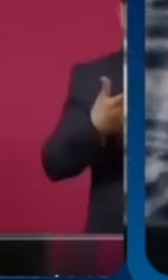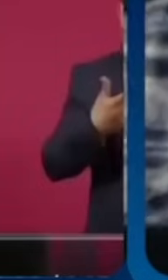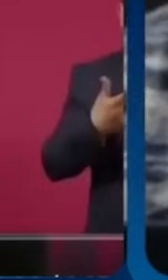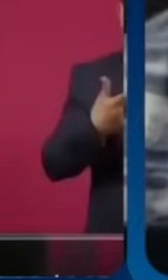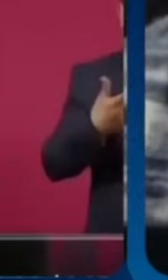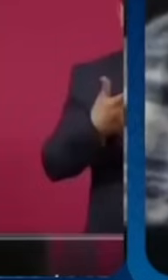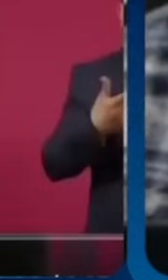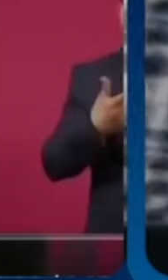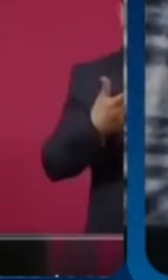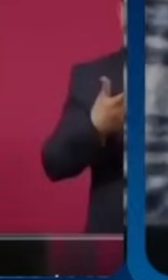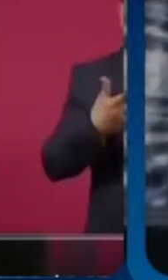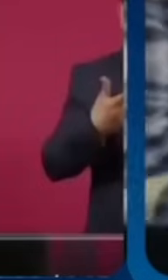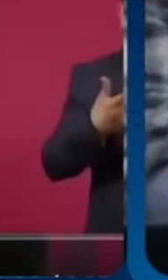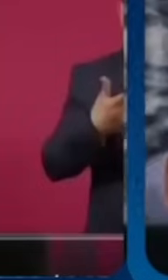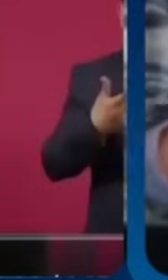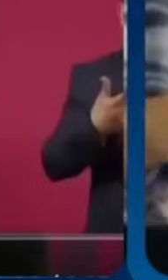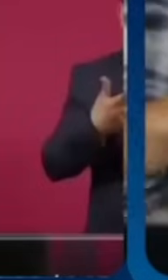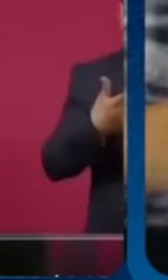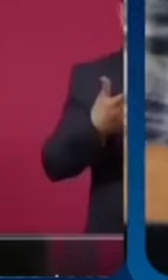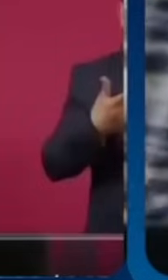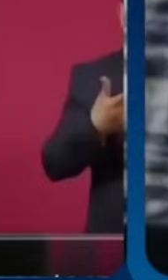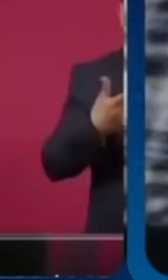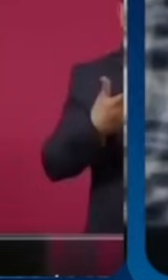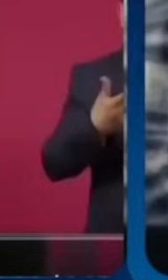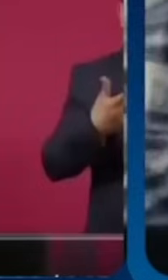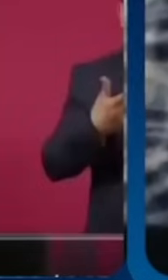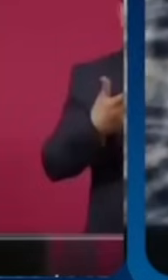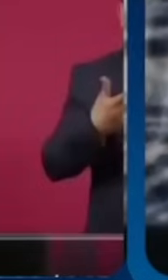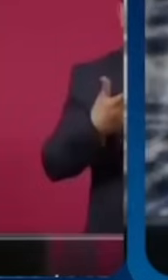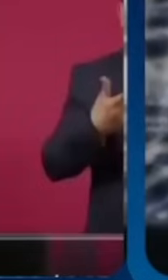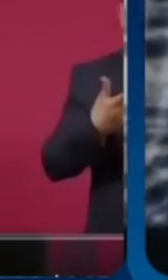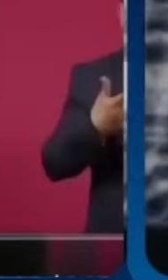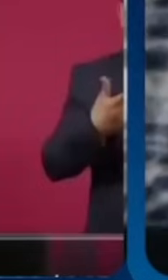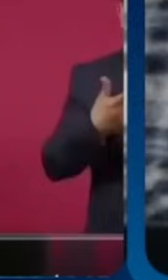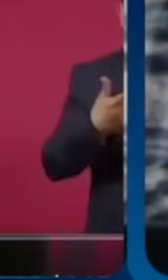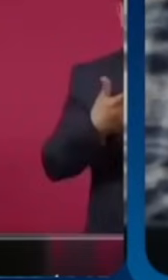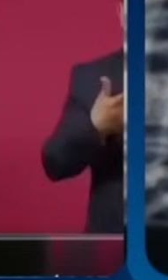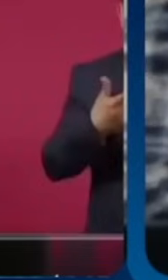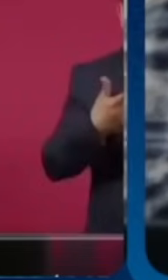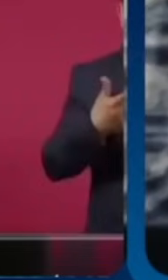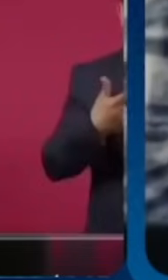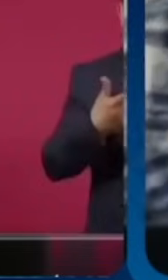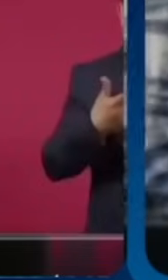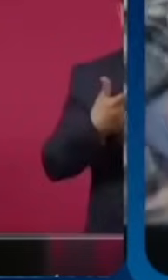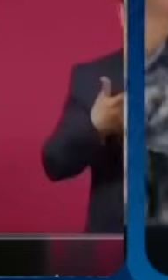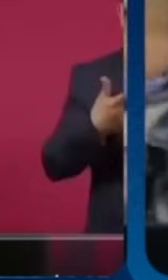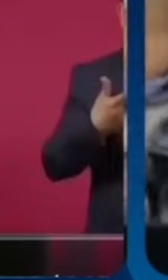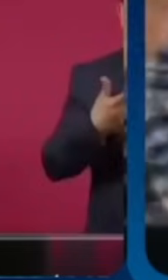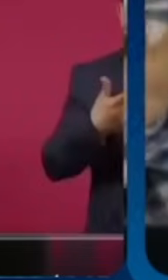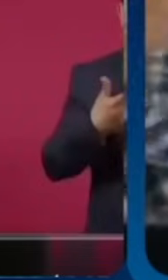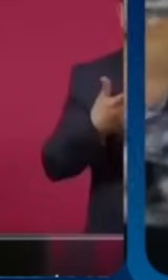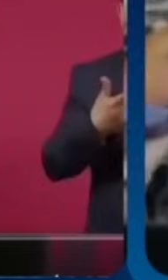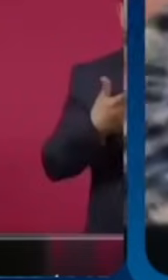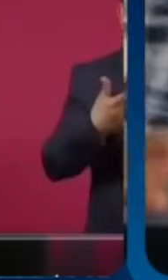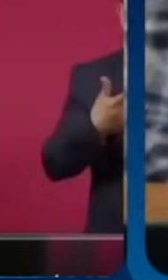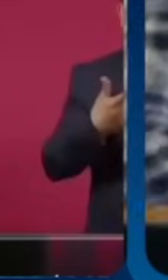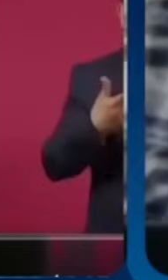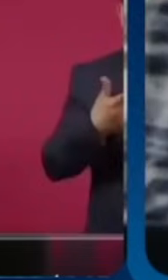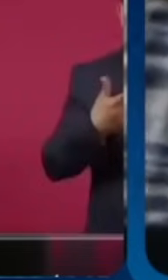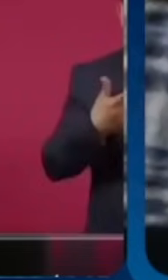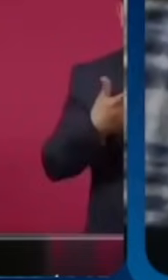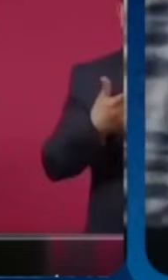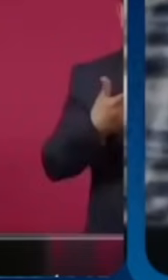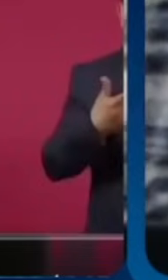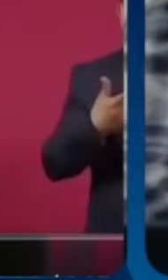creen? Llegaron ahí en los diferentes juzgados, llegaron los jueces, los encargados de estos